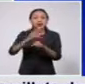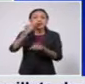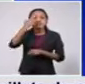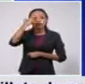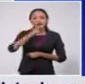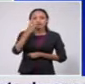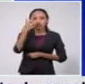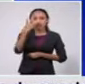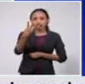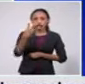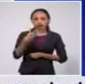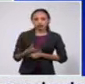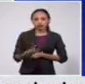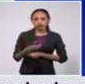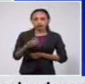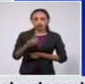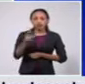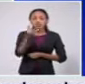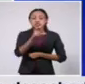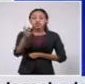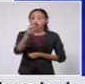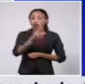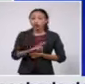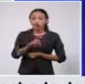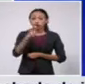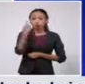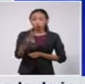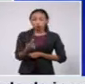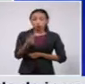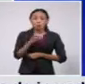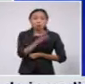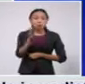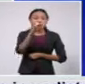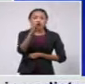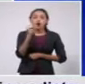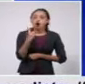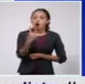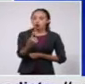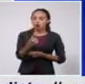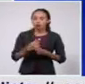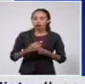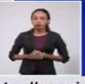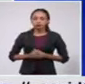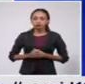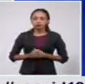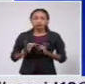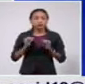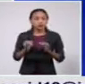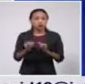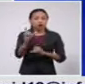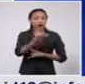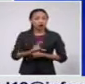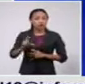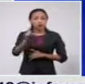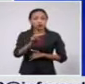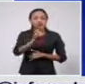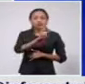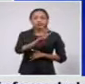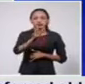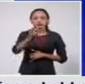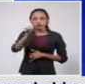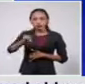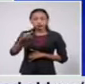y Ciro Redondo y Baraguá con 1 cada uno. Camagüey, 33 casos